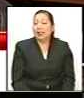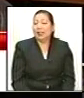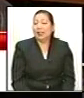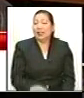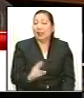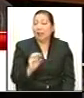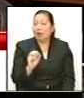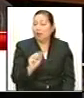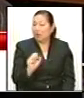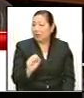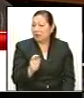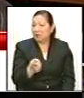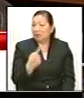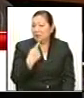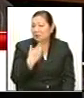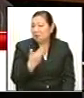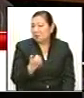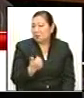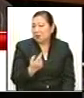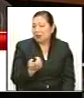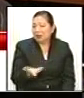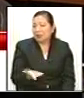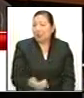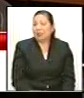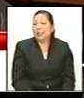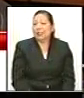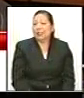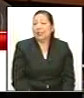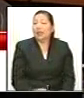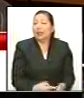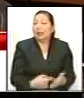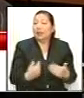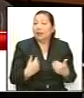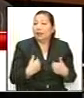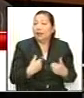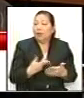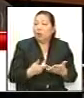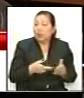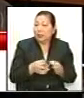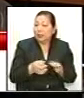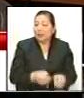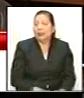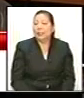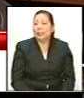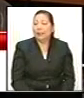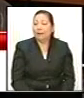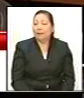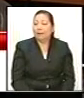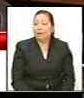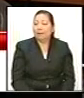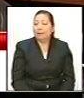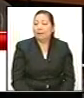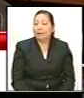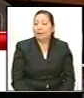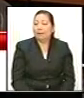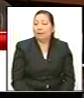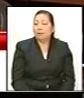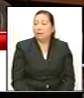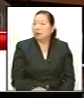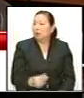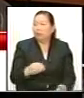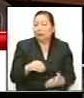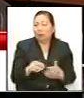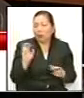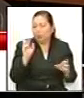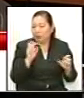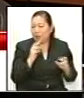del congresista Rosas era absolutamente pertinente, en el sentido de que esto tendría que tener una explicación. Pero no vamos a poner en